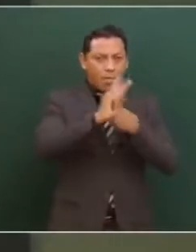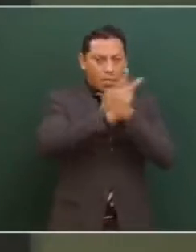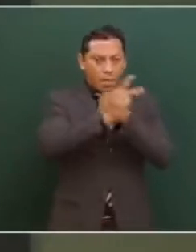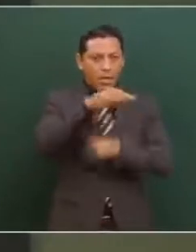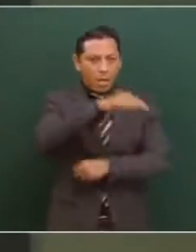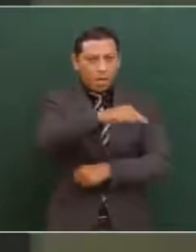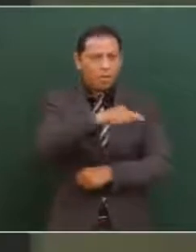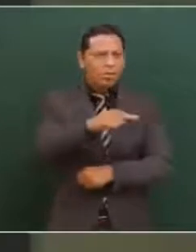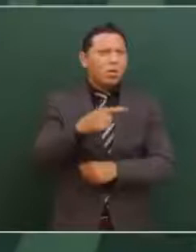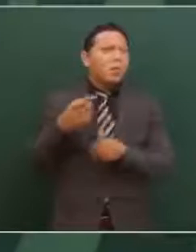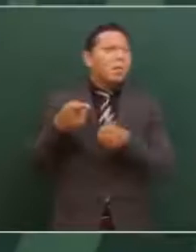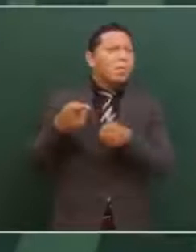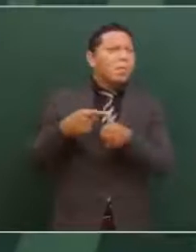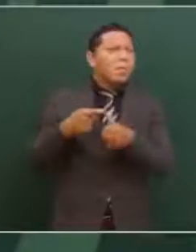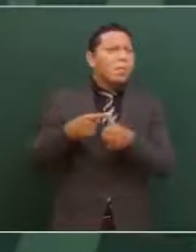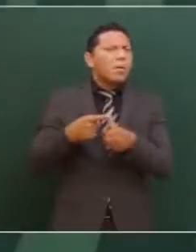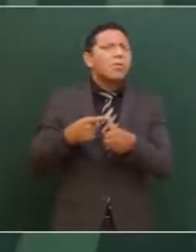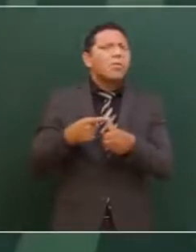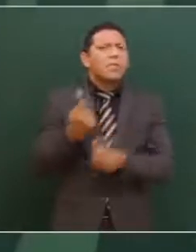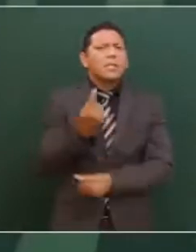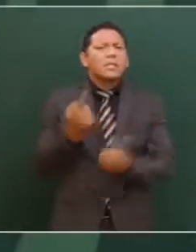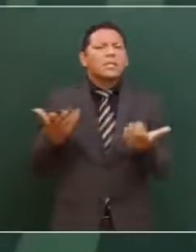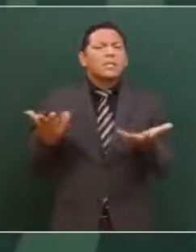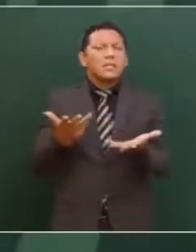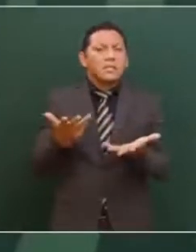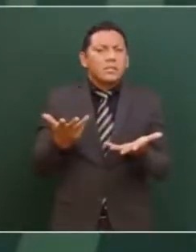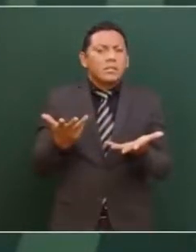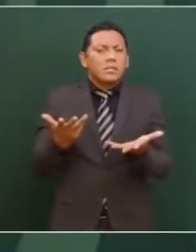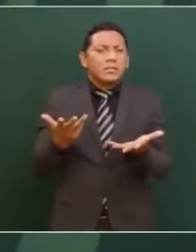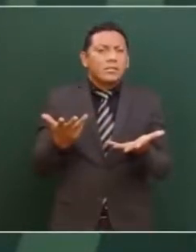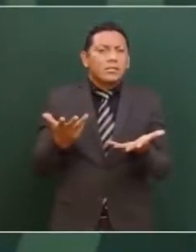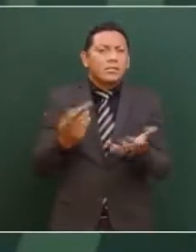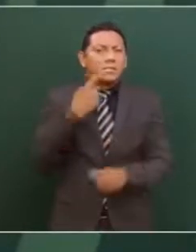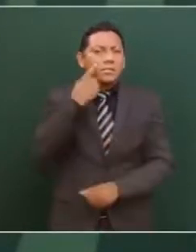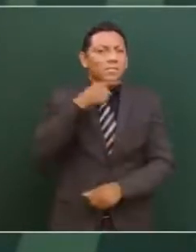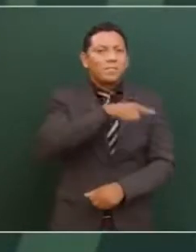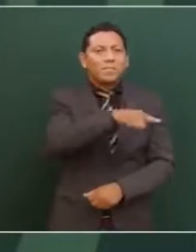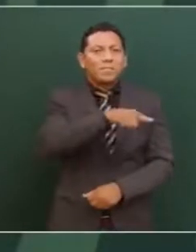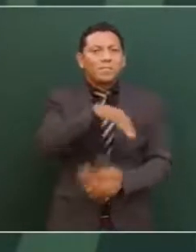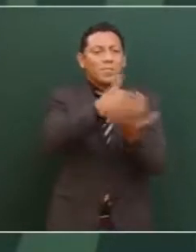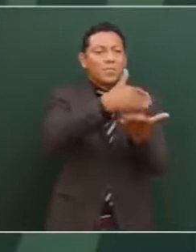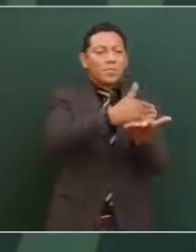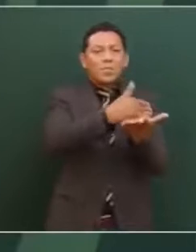lo primero que se debería hacer es suspender el bloqueo